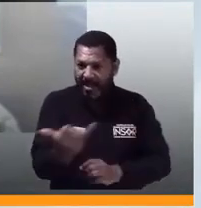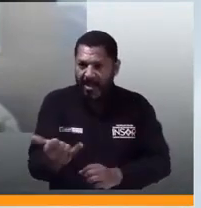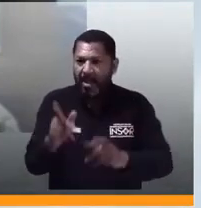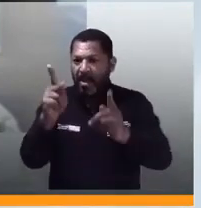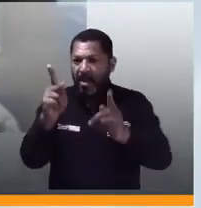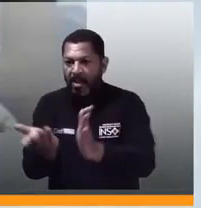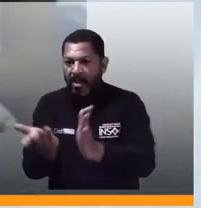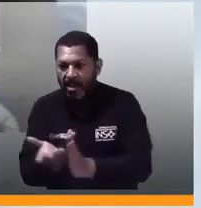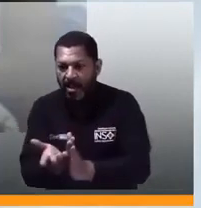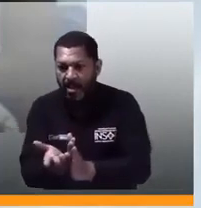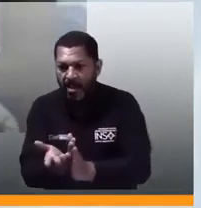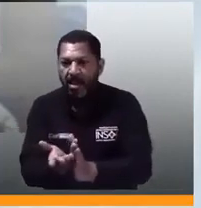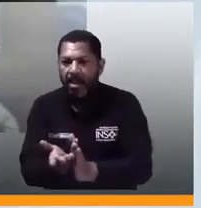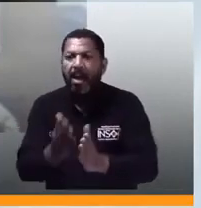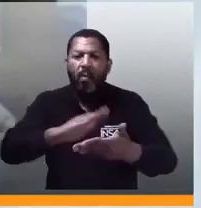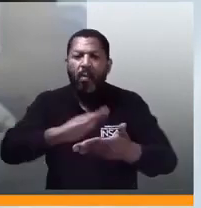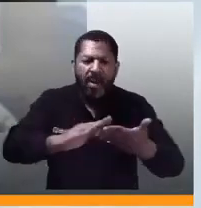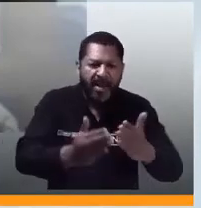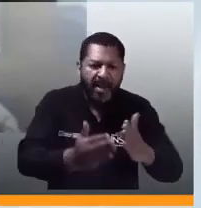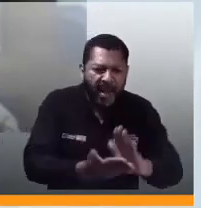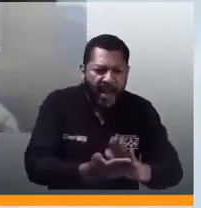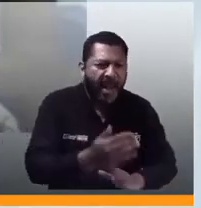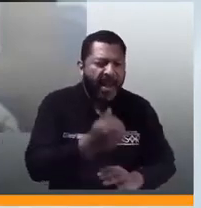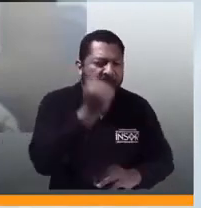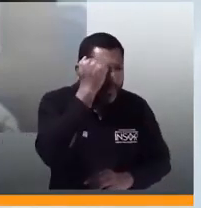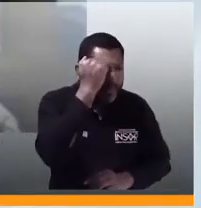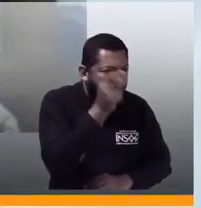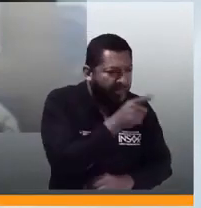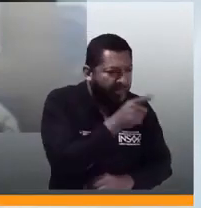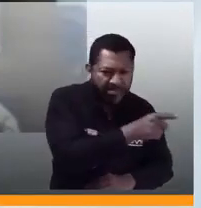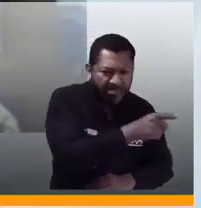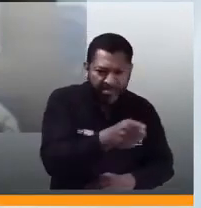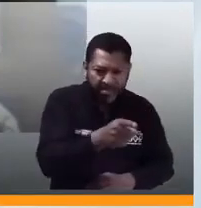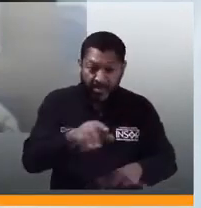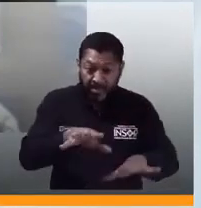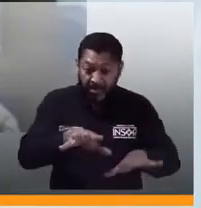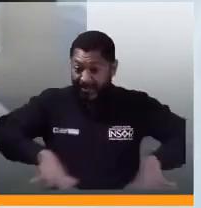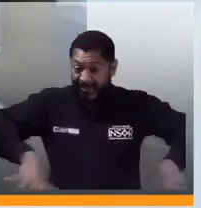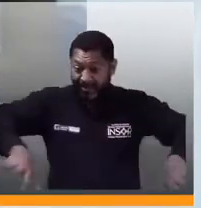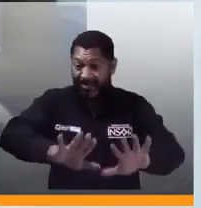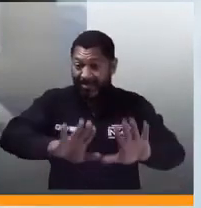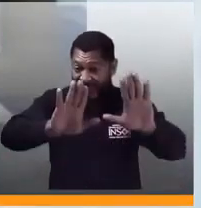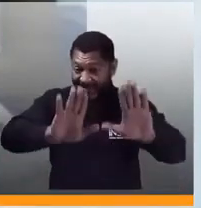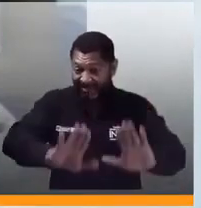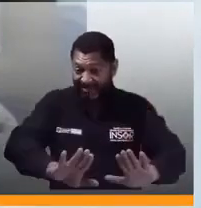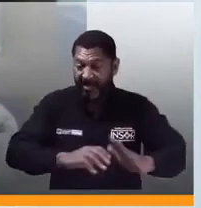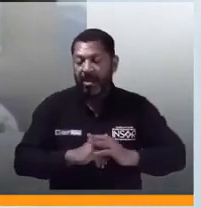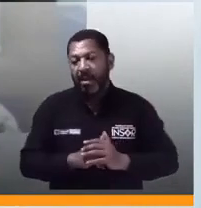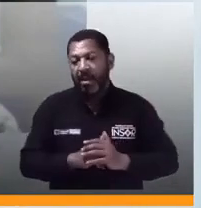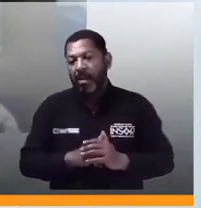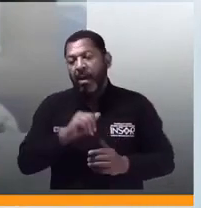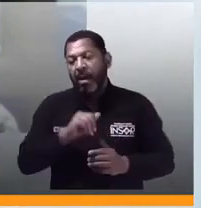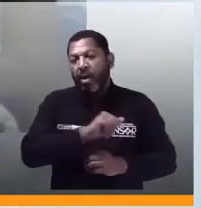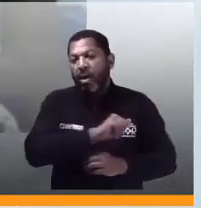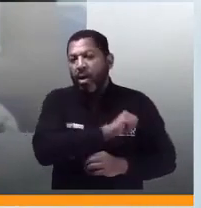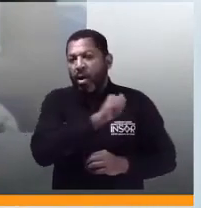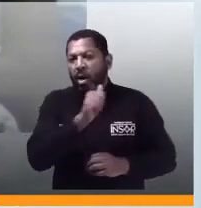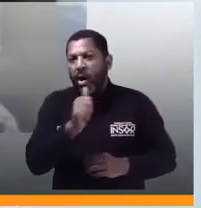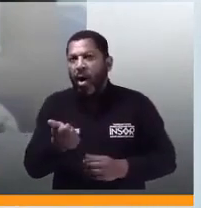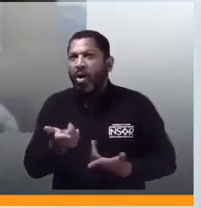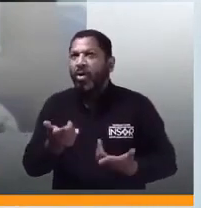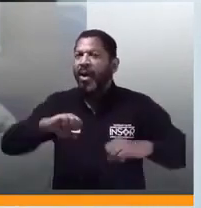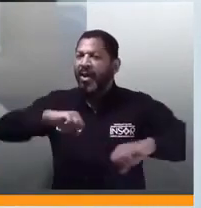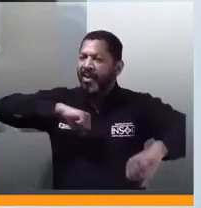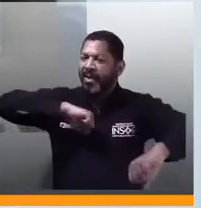estudiantes, comunidad, docentes, y pues en ese escenario hay que crear otro tipo de ritmos, hay